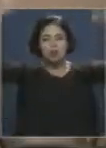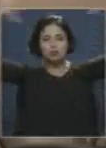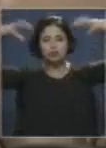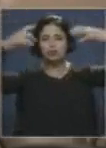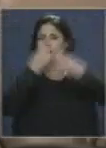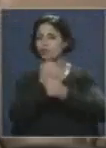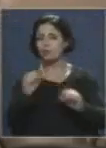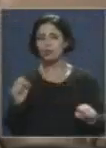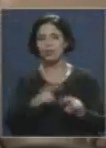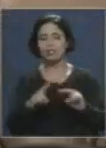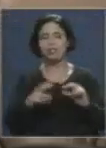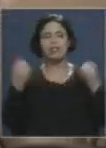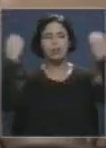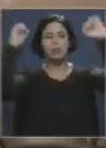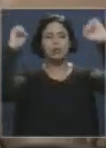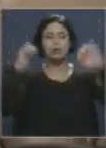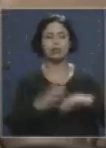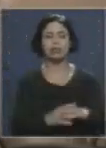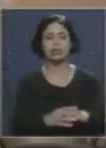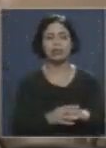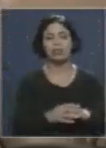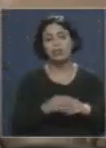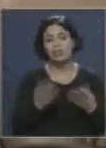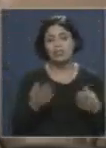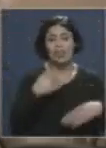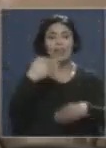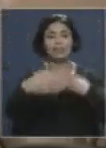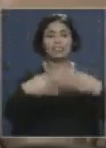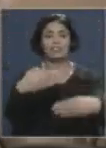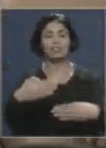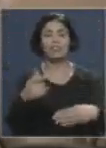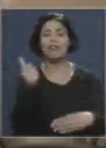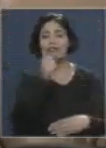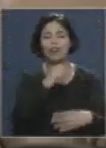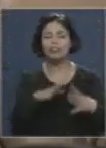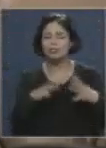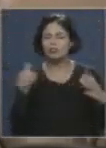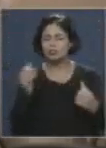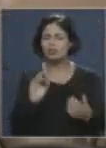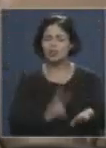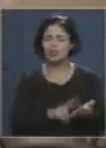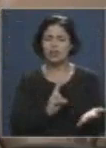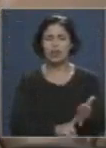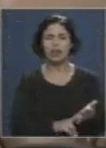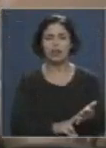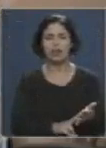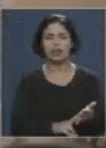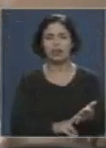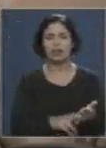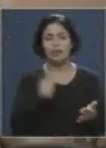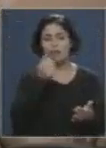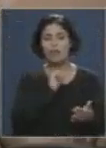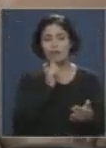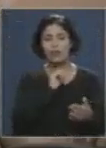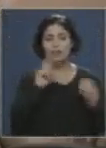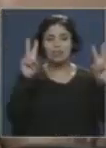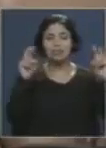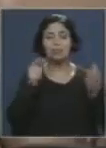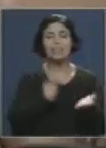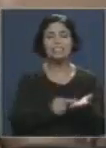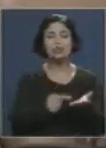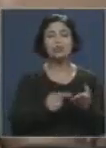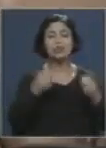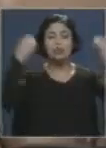posibilidad de hacer deporte. Entonces se ha ido avanzando. Falta mucho, sin lugar a duda. Falta mucho en el tema del seguro